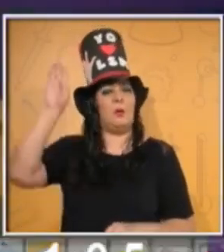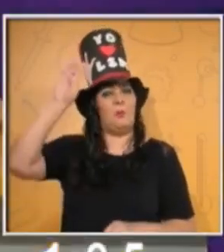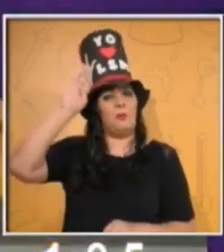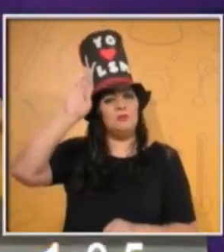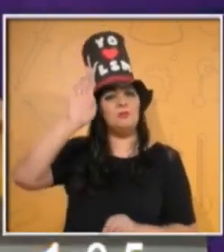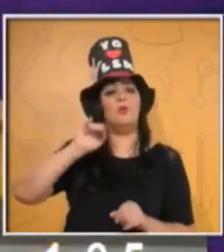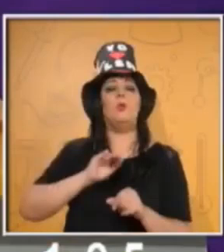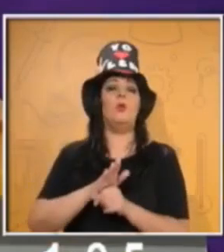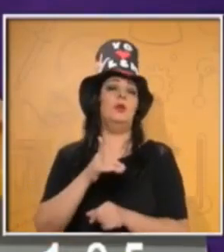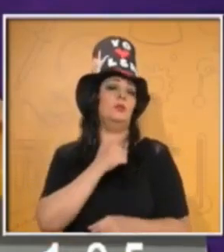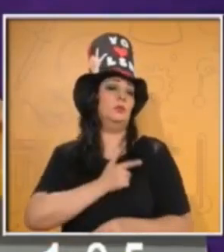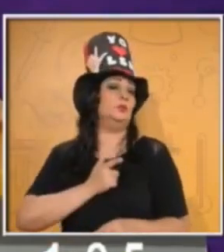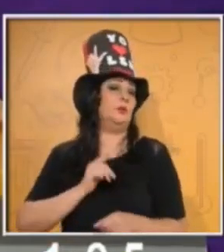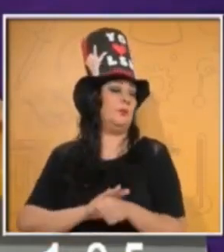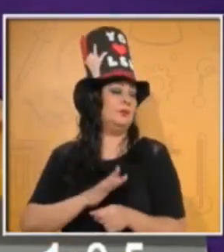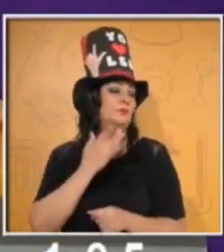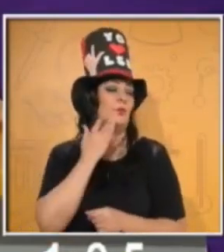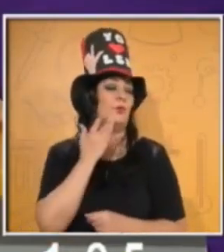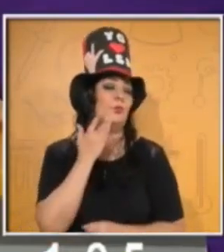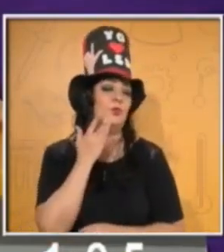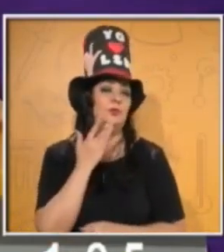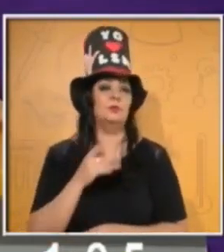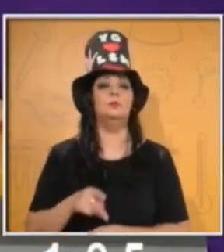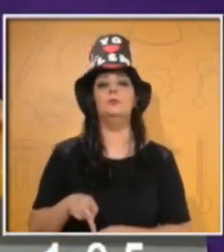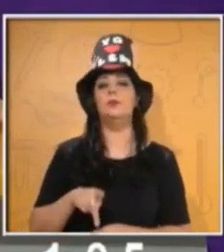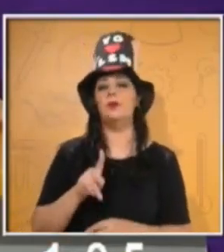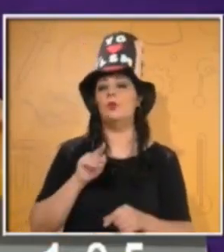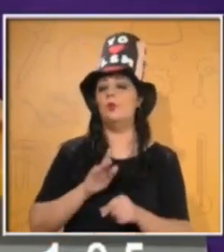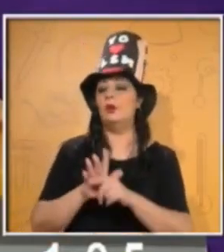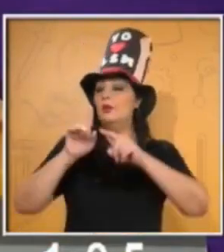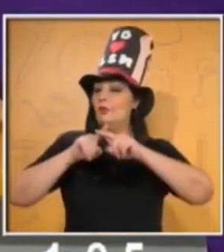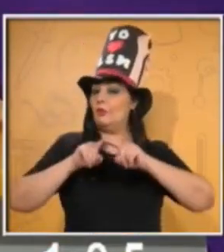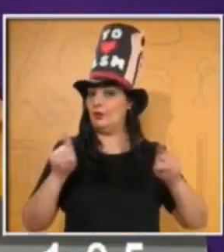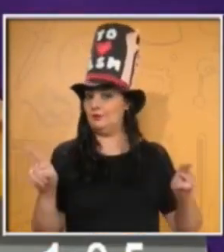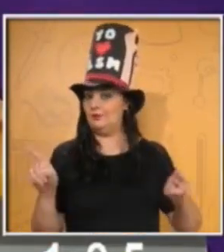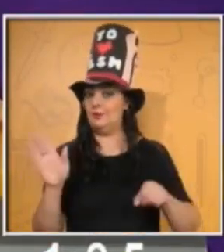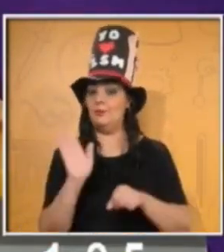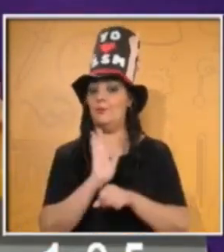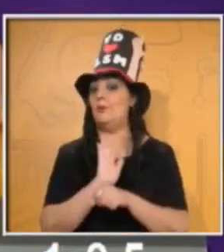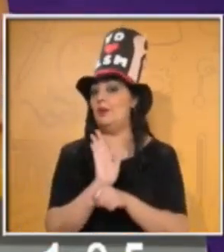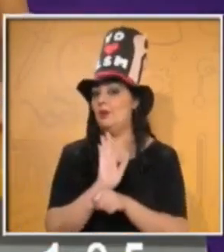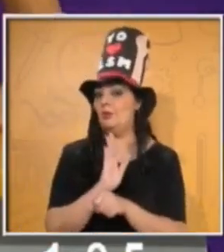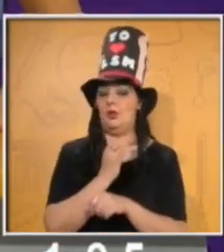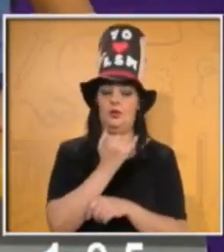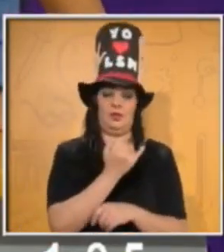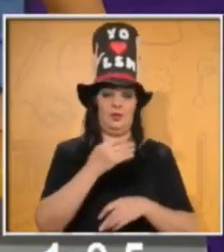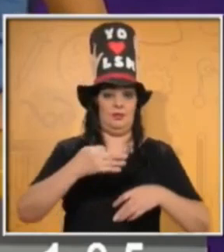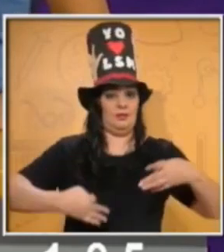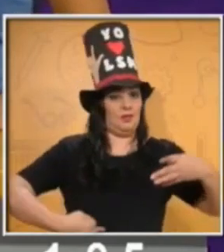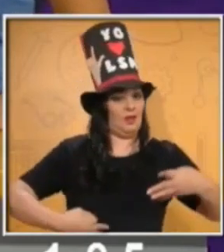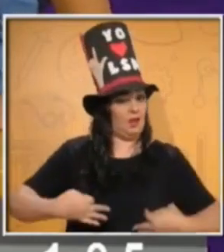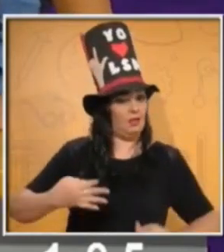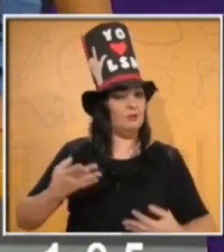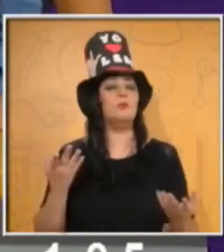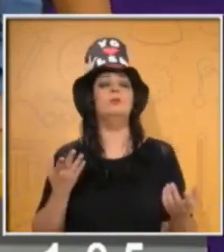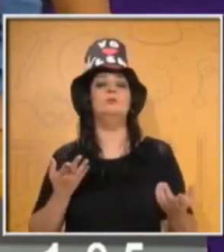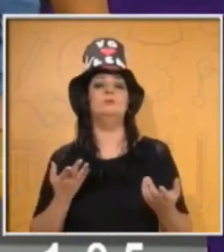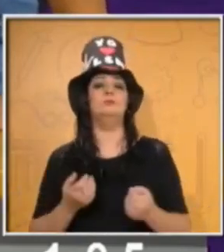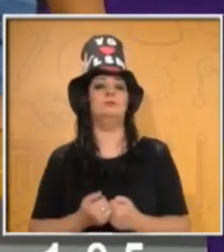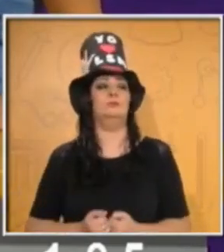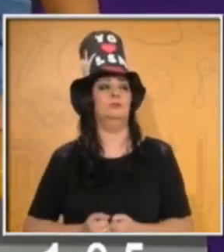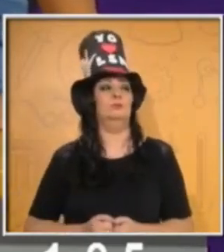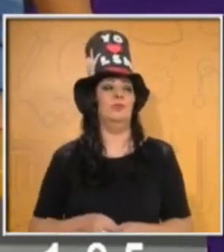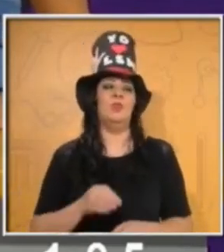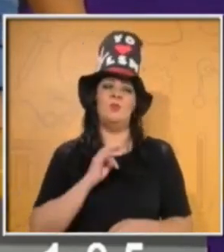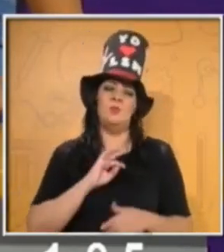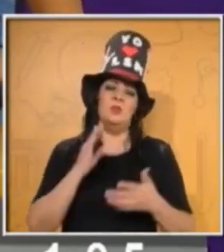favorita. ¿Y cuál creen que sea la diferencia entre una película y una obra de teatro? Tal vez podría ser